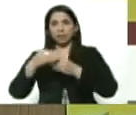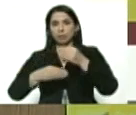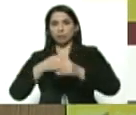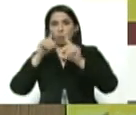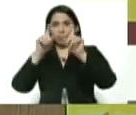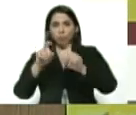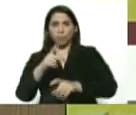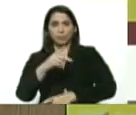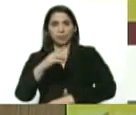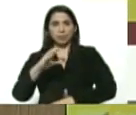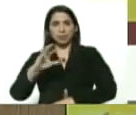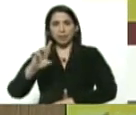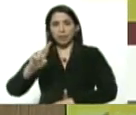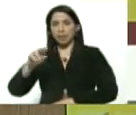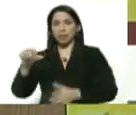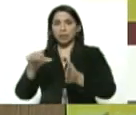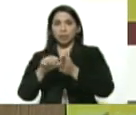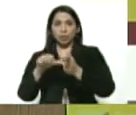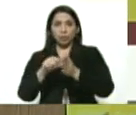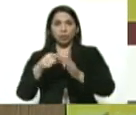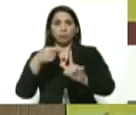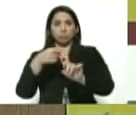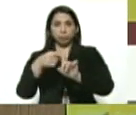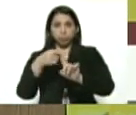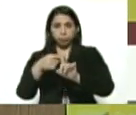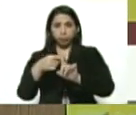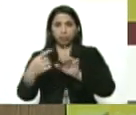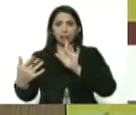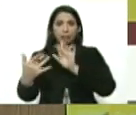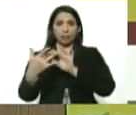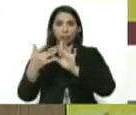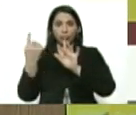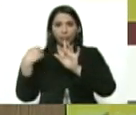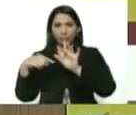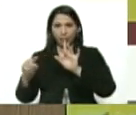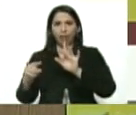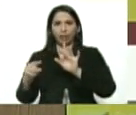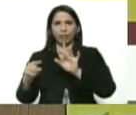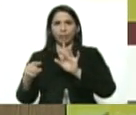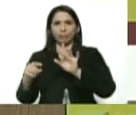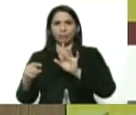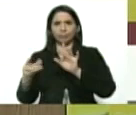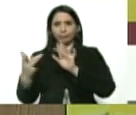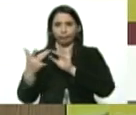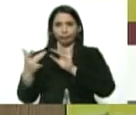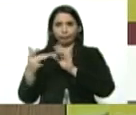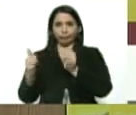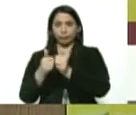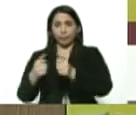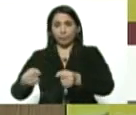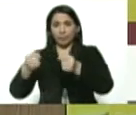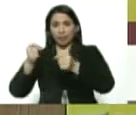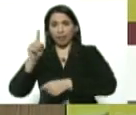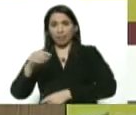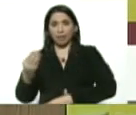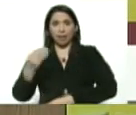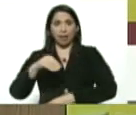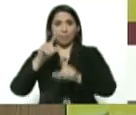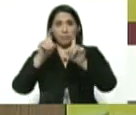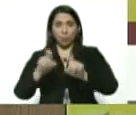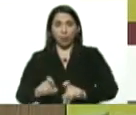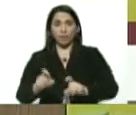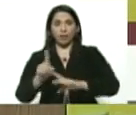prueba pcr por el nexo epidemiológico que tiene con él con el mercado de las pulgas además de la prueba rápida